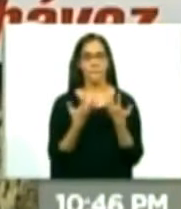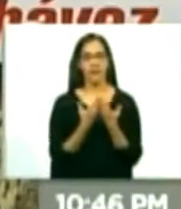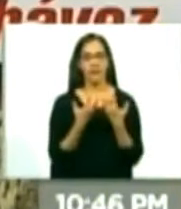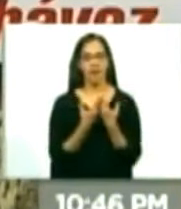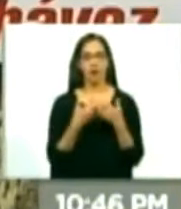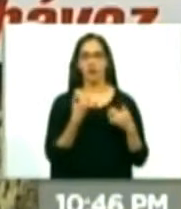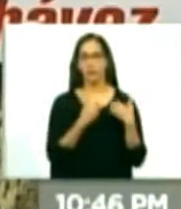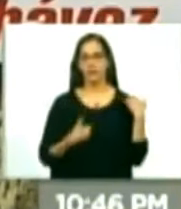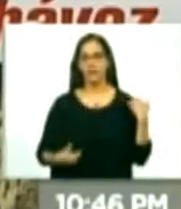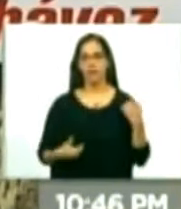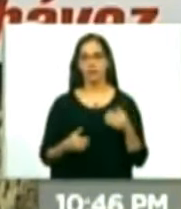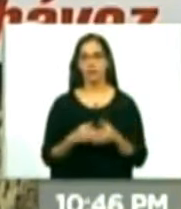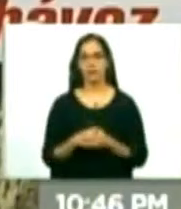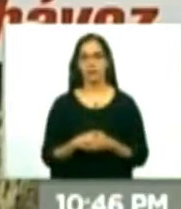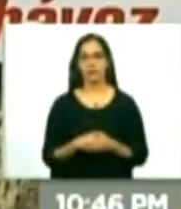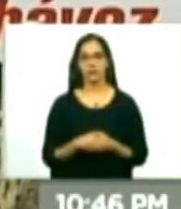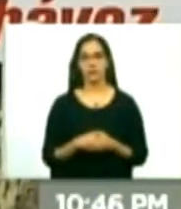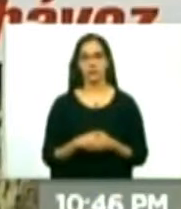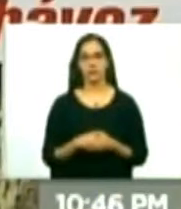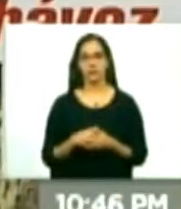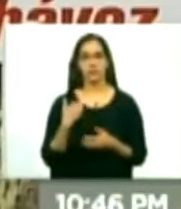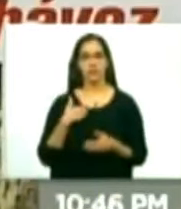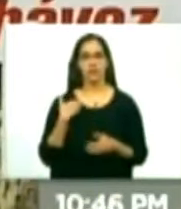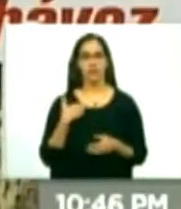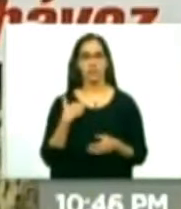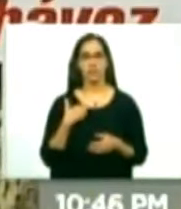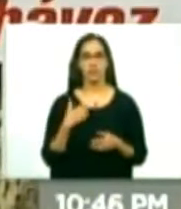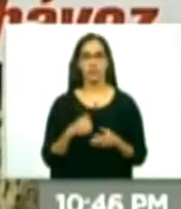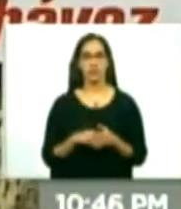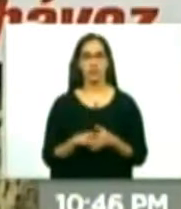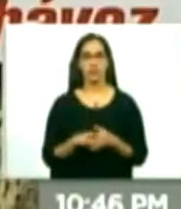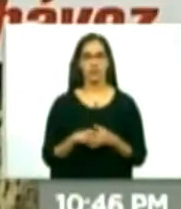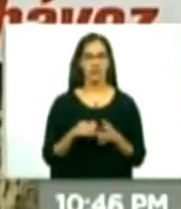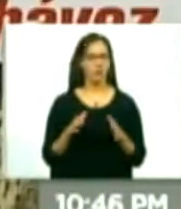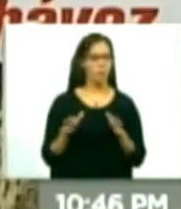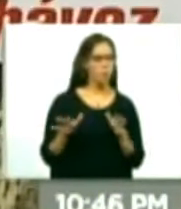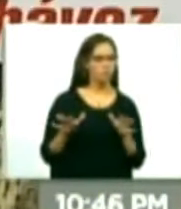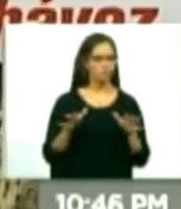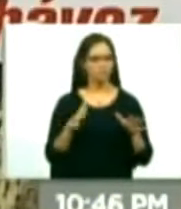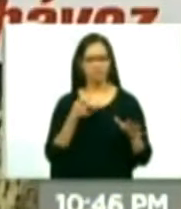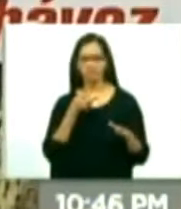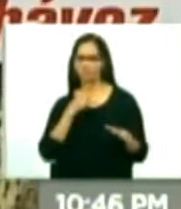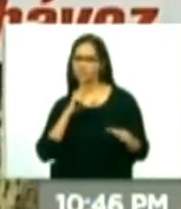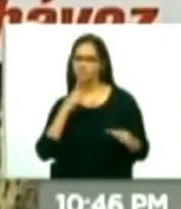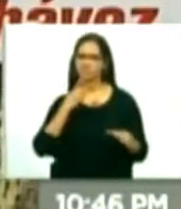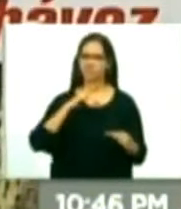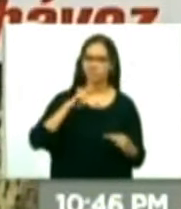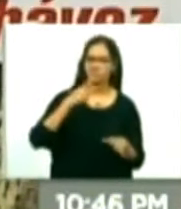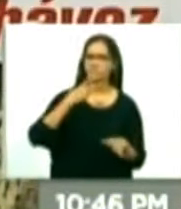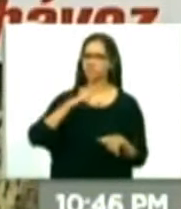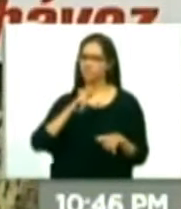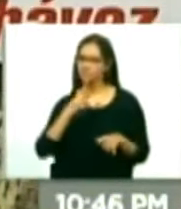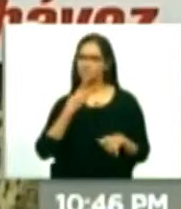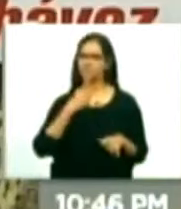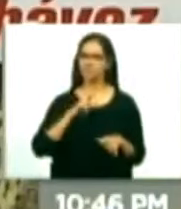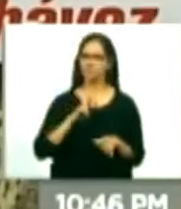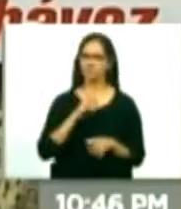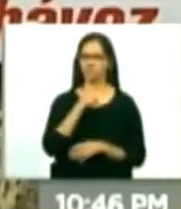el presidente. El presidente de Argentina es así como tibio, no sé, ¿verdad? De tibio para frío.